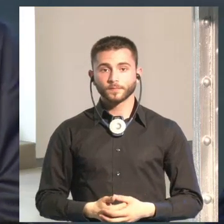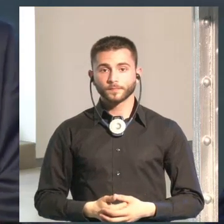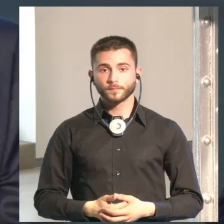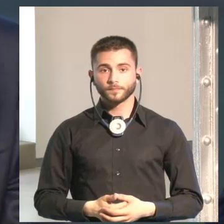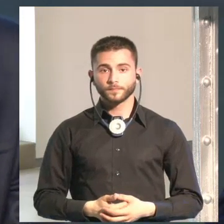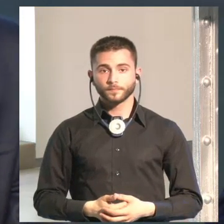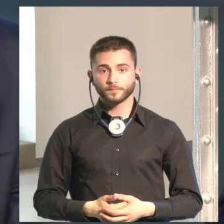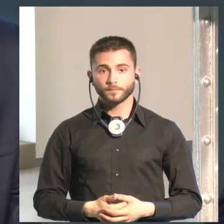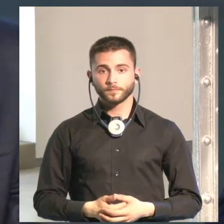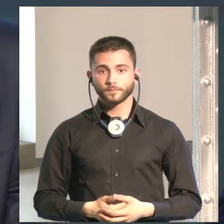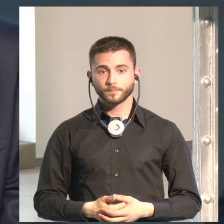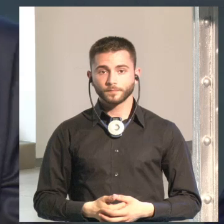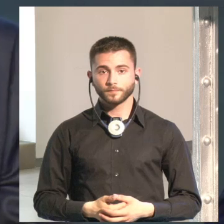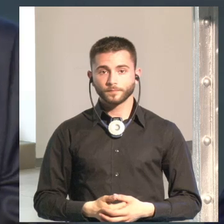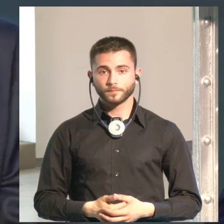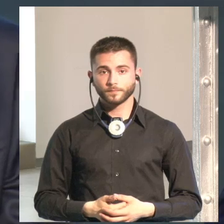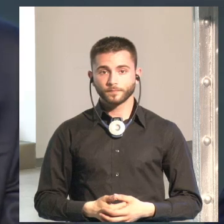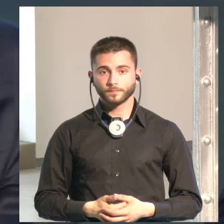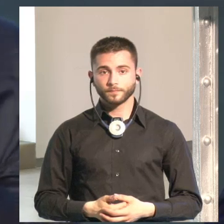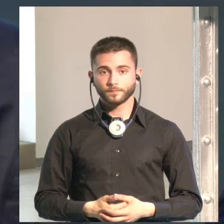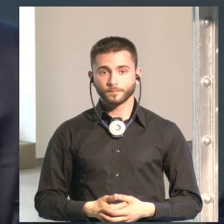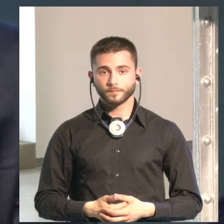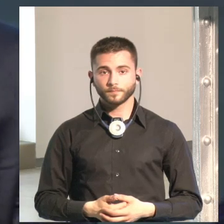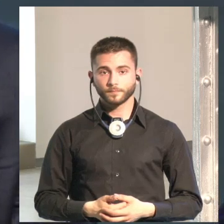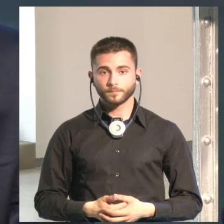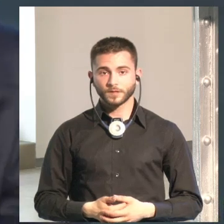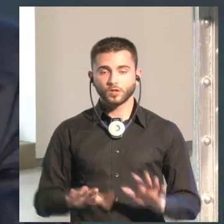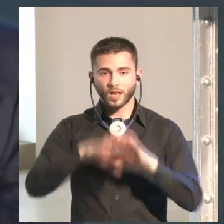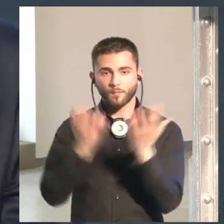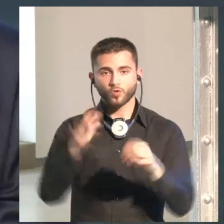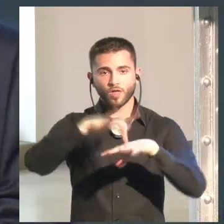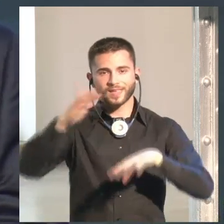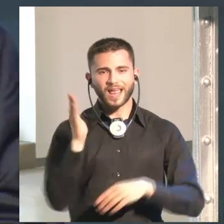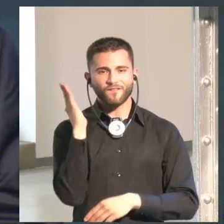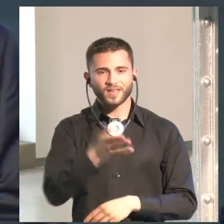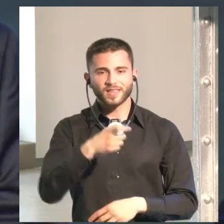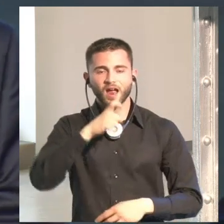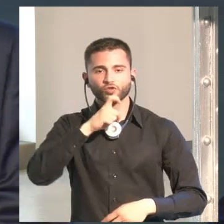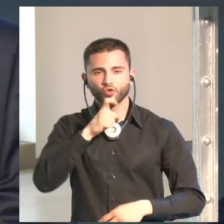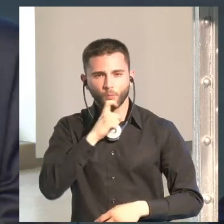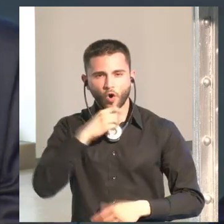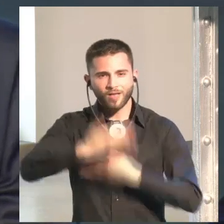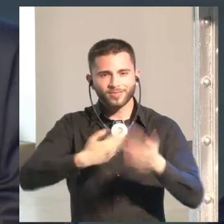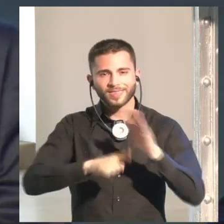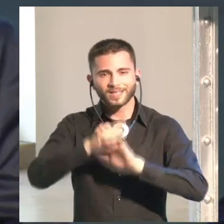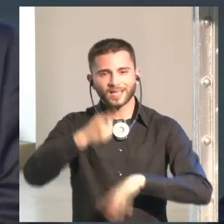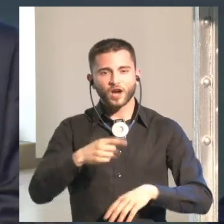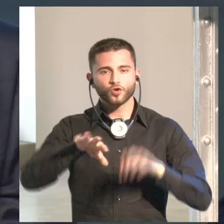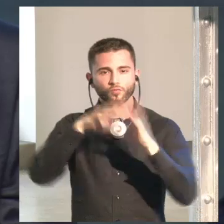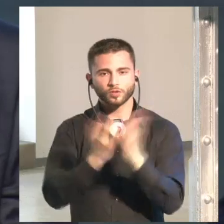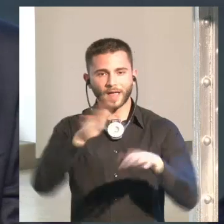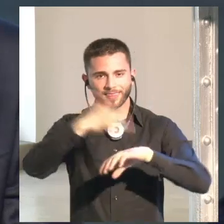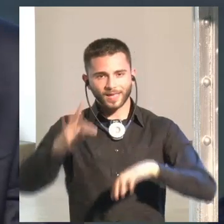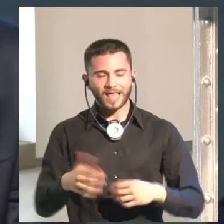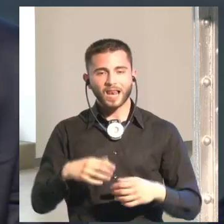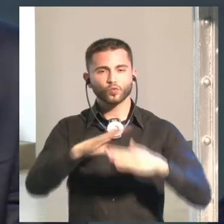el potencial daño que puede causar en el ecosistema digital, en el desarrollo del ecosistema digital, esta preocupación